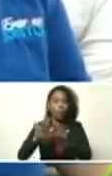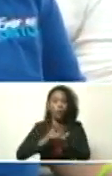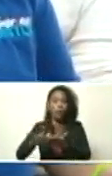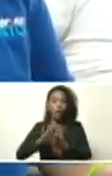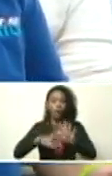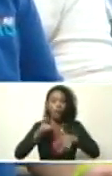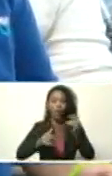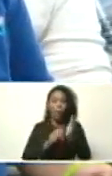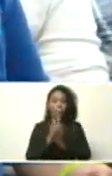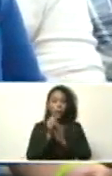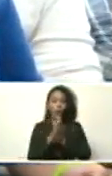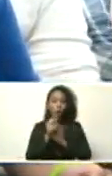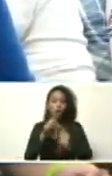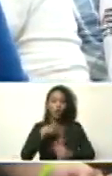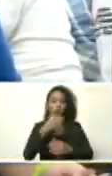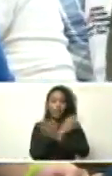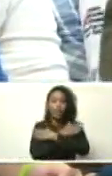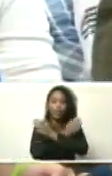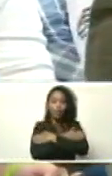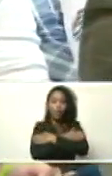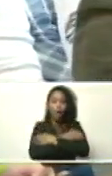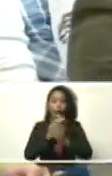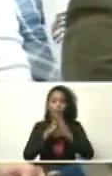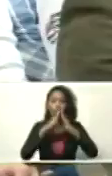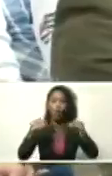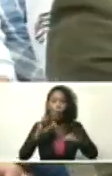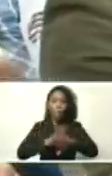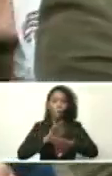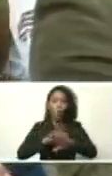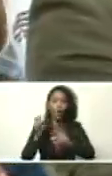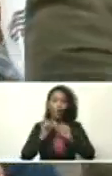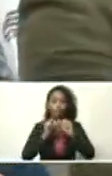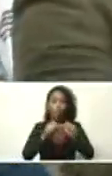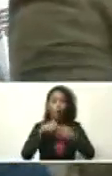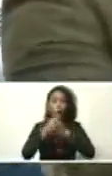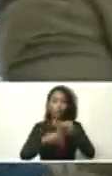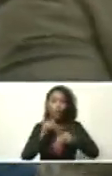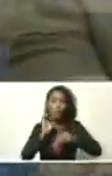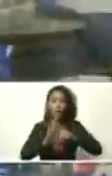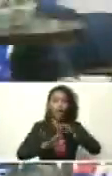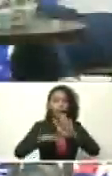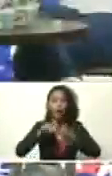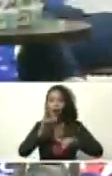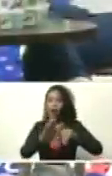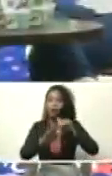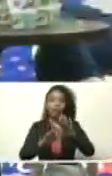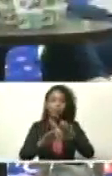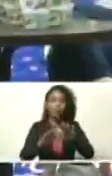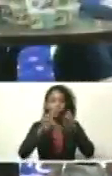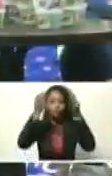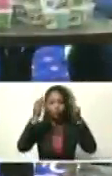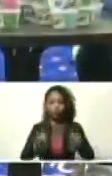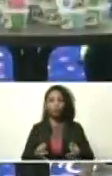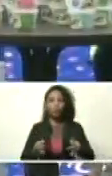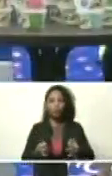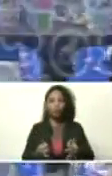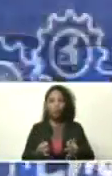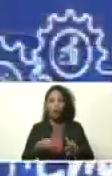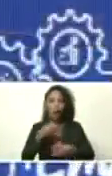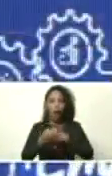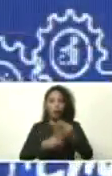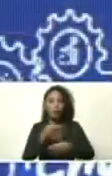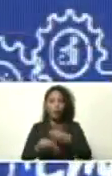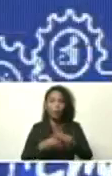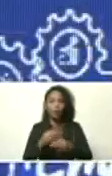emprendedores. Así que los felicito, los felicitamos a todos, porque seguimos dando pasos ciertos, firmes, en la consolidación